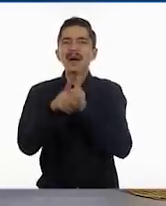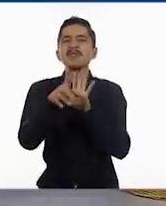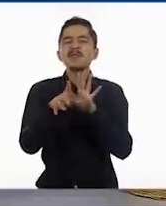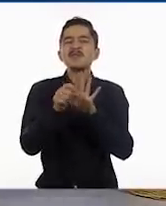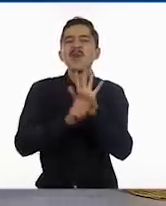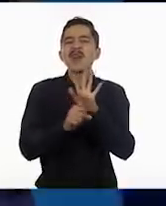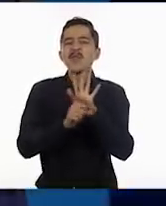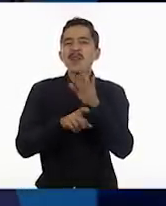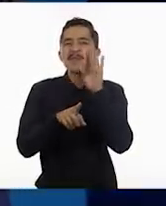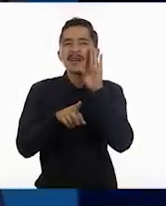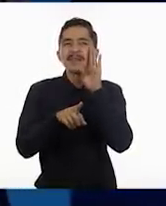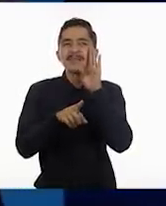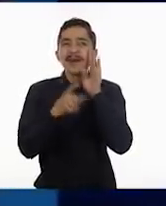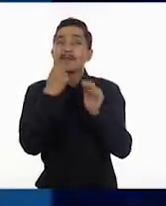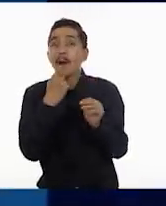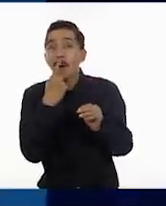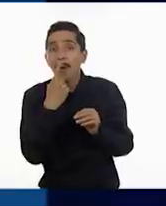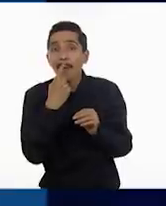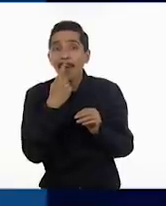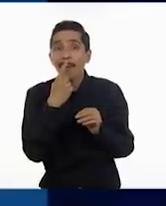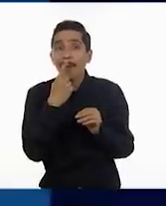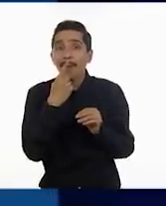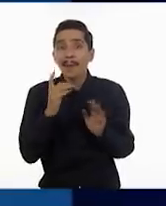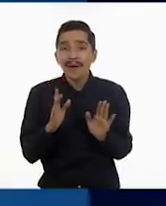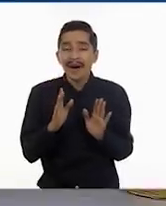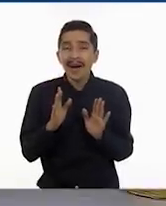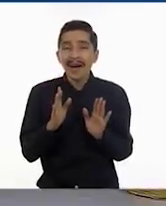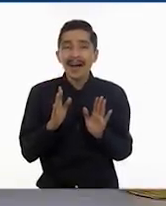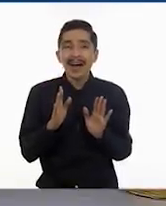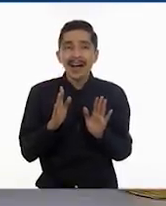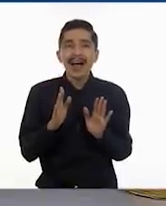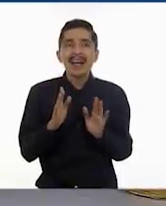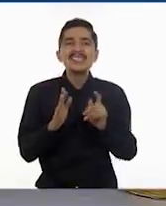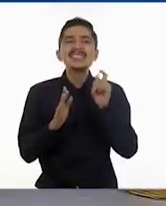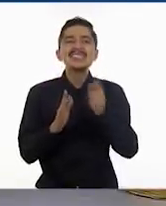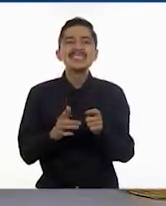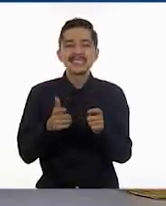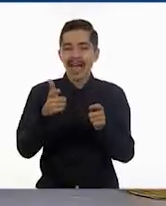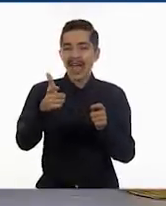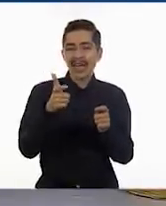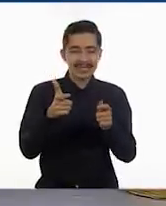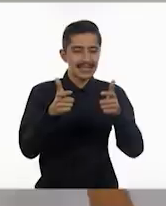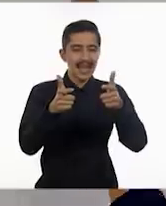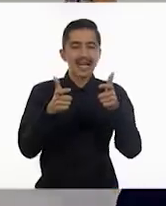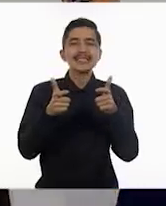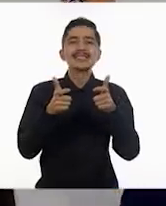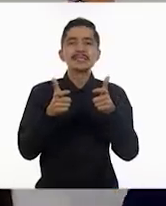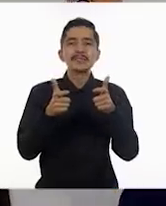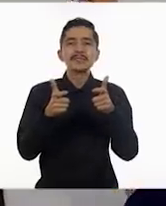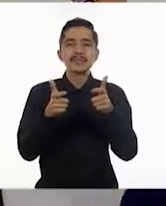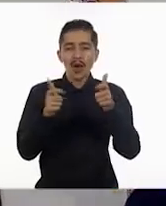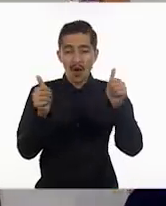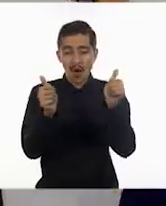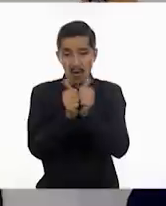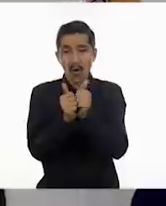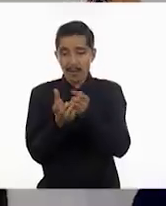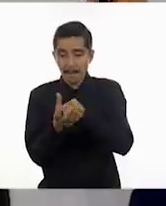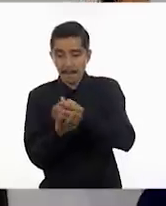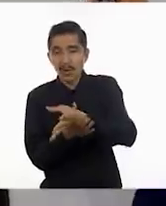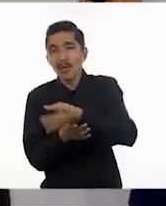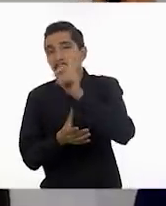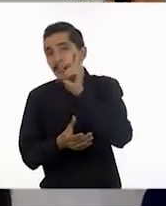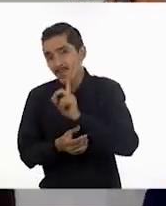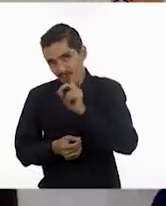salir? Roja. Roja. Entonces es un cromosoma X. Y este va a ser